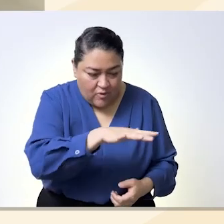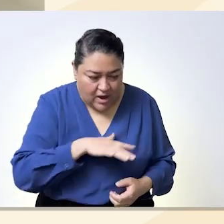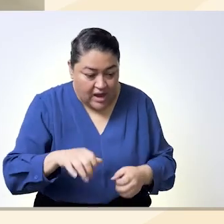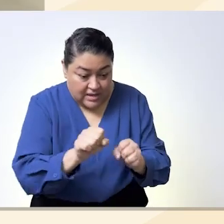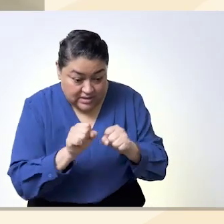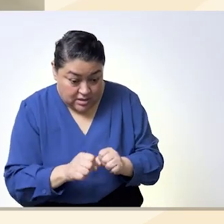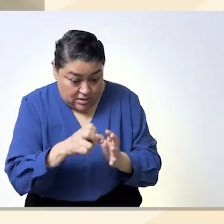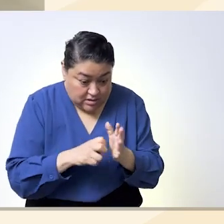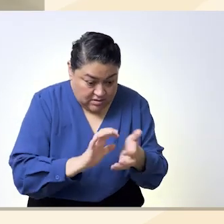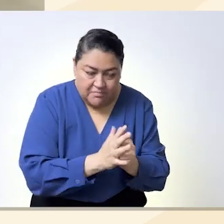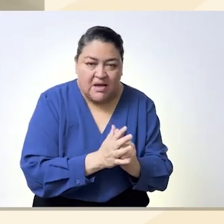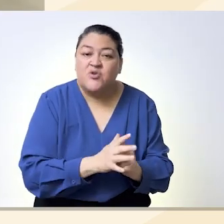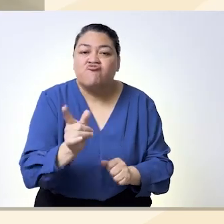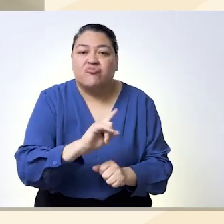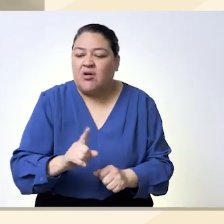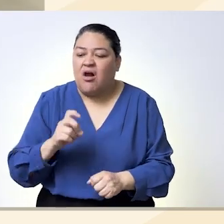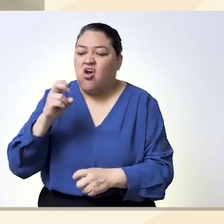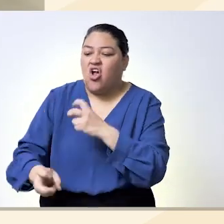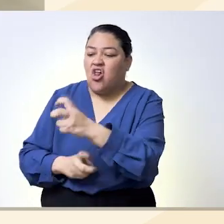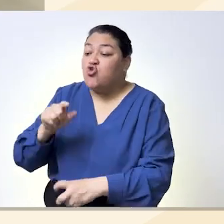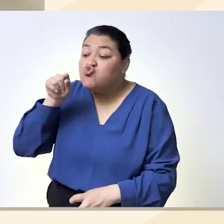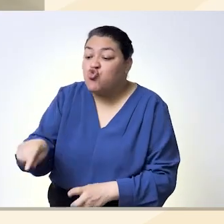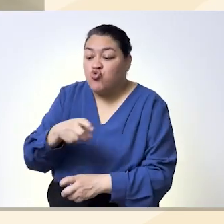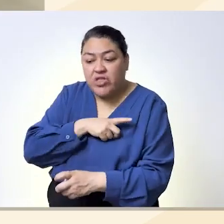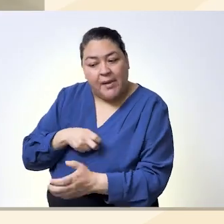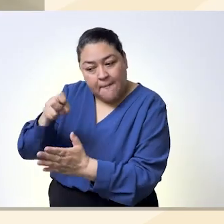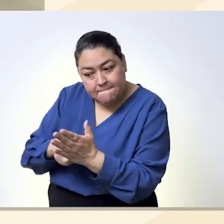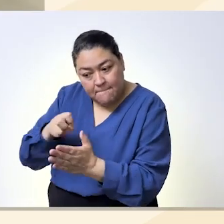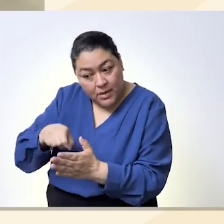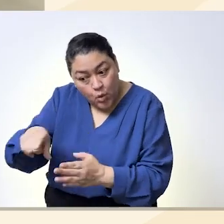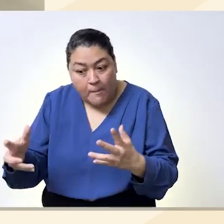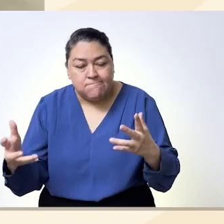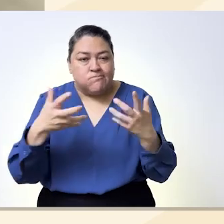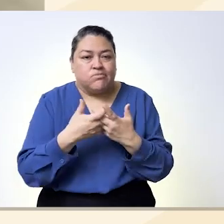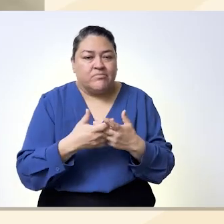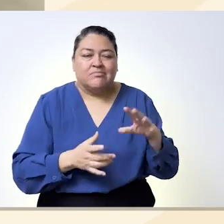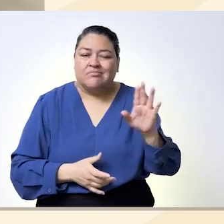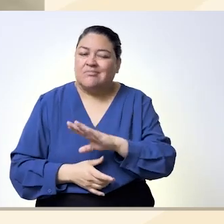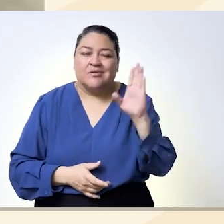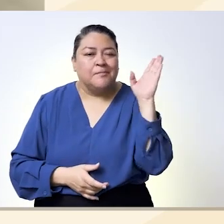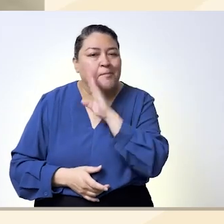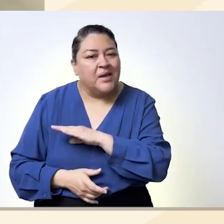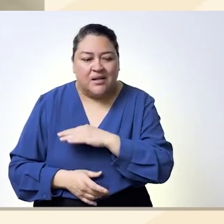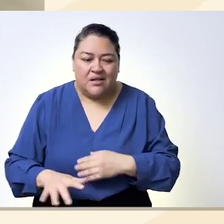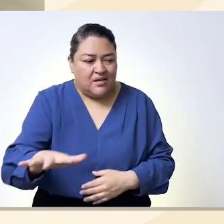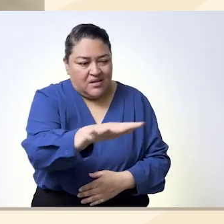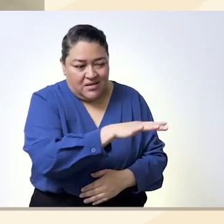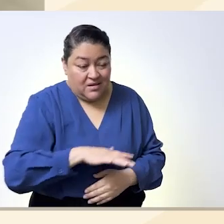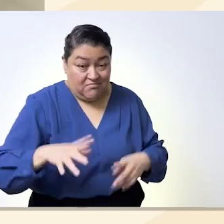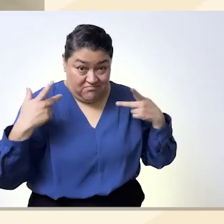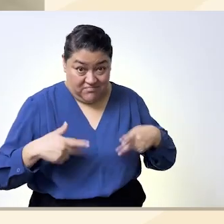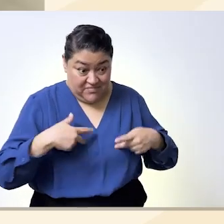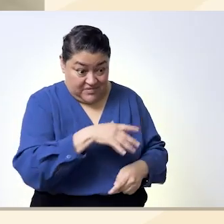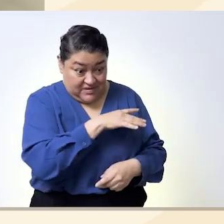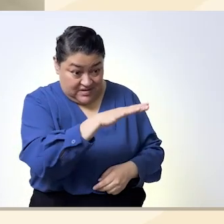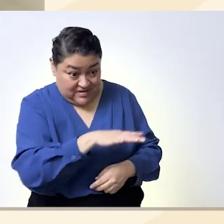lo otro, cambia tú para adaptarte al sistema, que aparte no está construido pues para nadie, yo diría. O sea, como que creo que hay muy pocas personas a las que sí les sirve ese